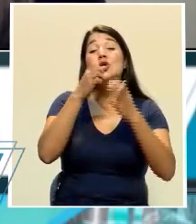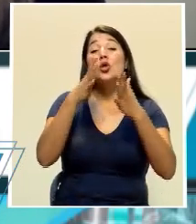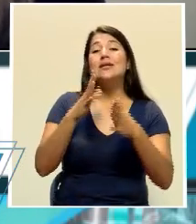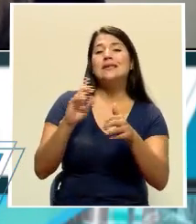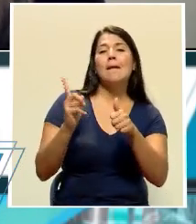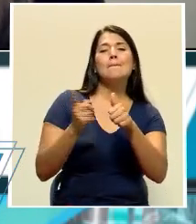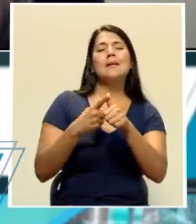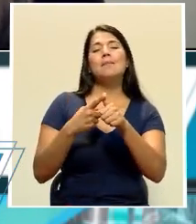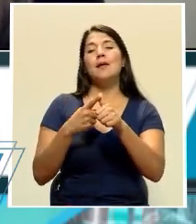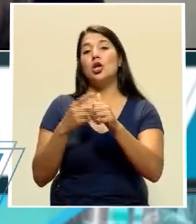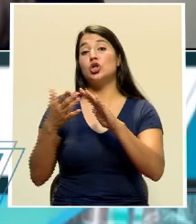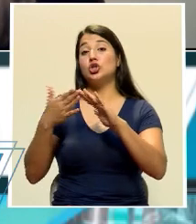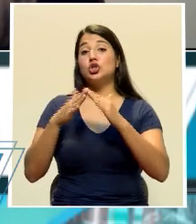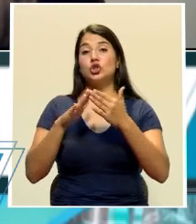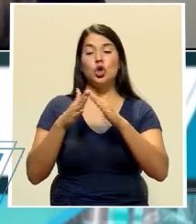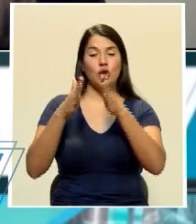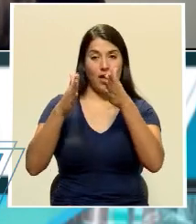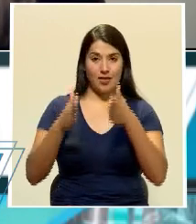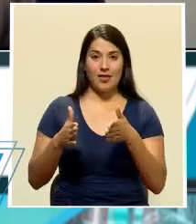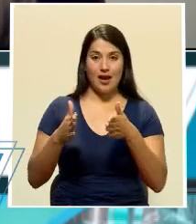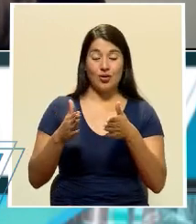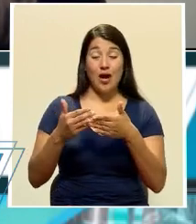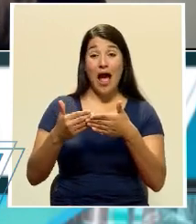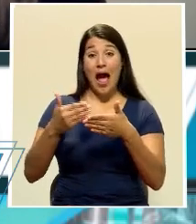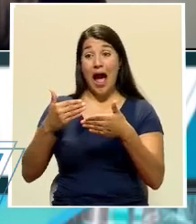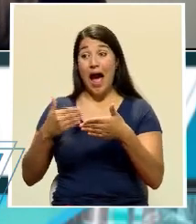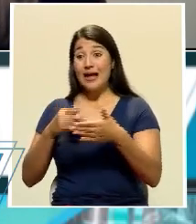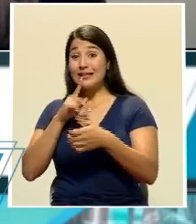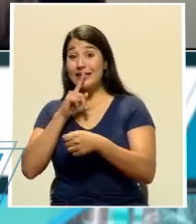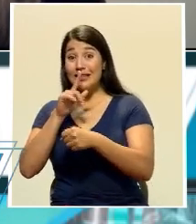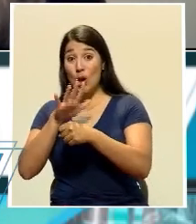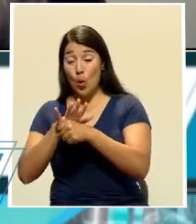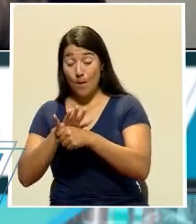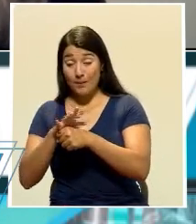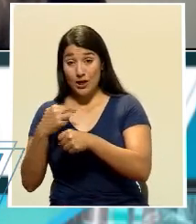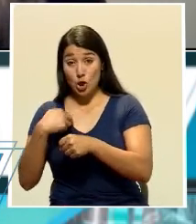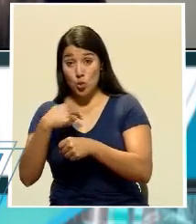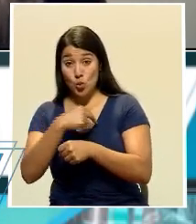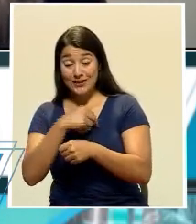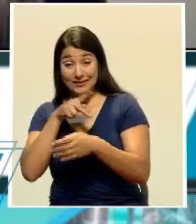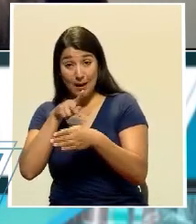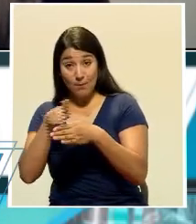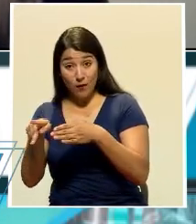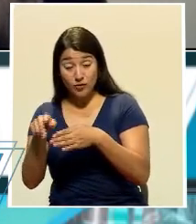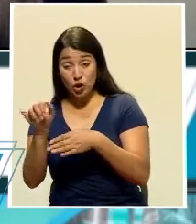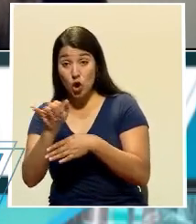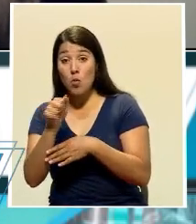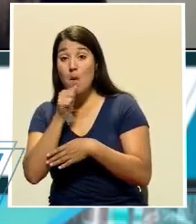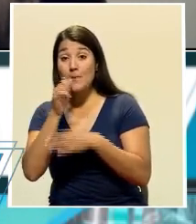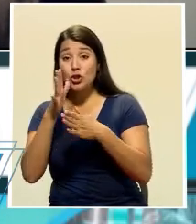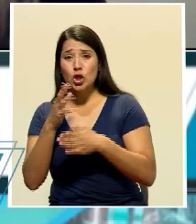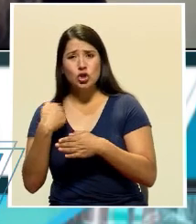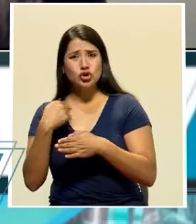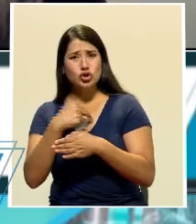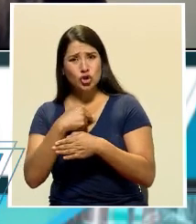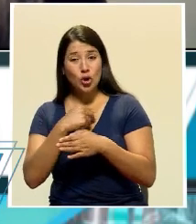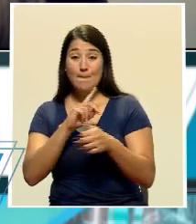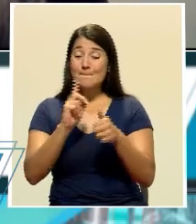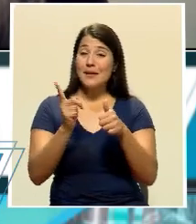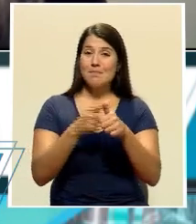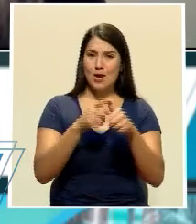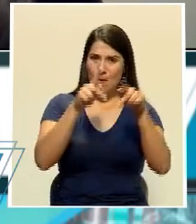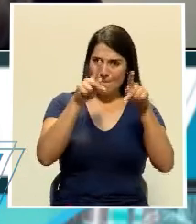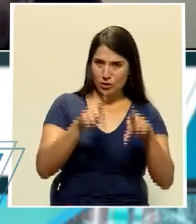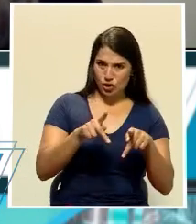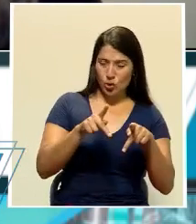Antes que cumplir el ejercicio de la profesión, del oficio que tenemos, somos ciudadanos. Entonces